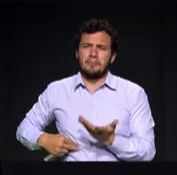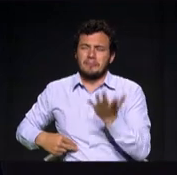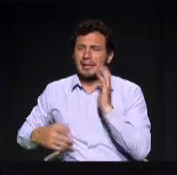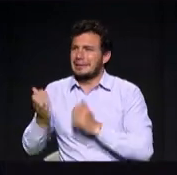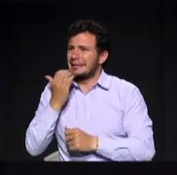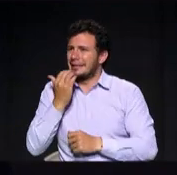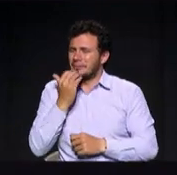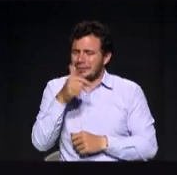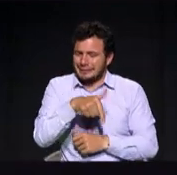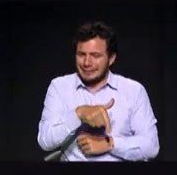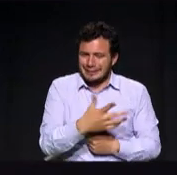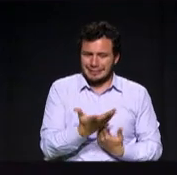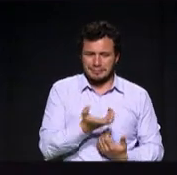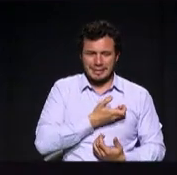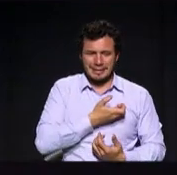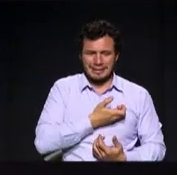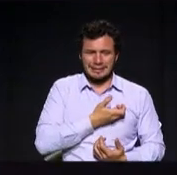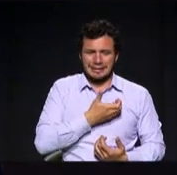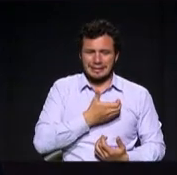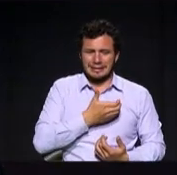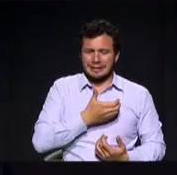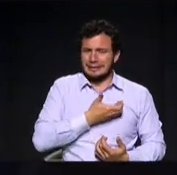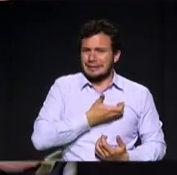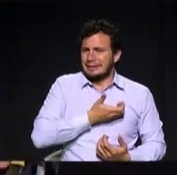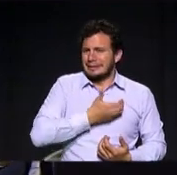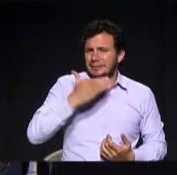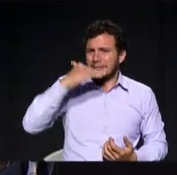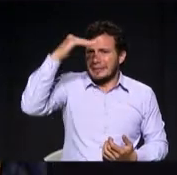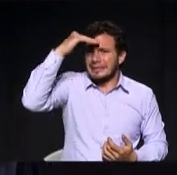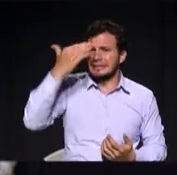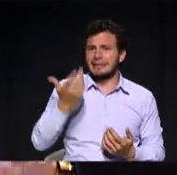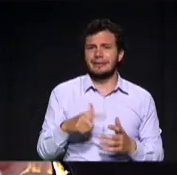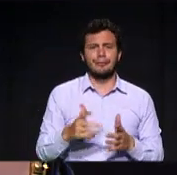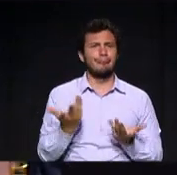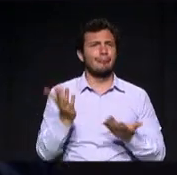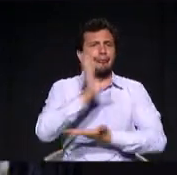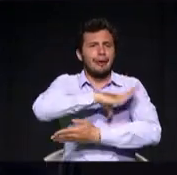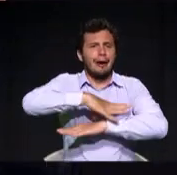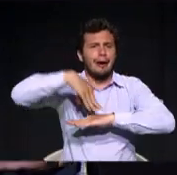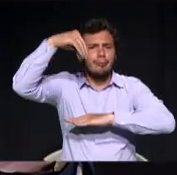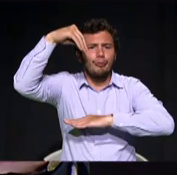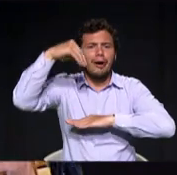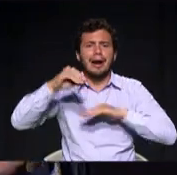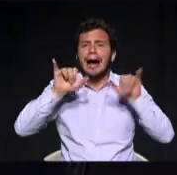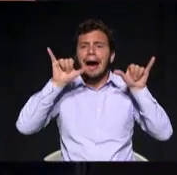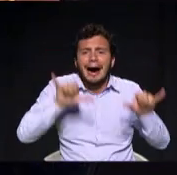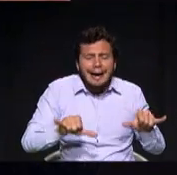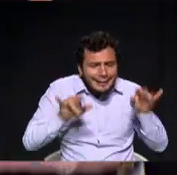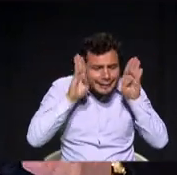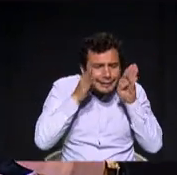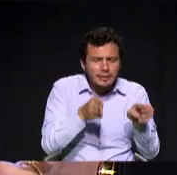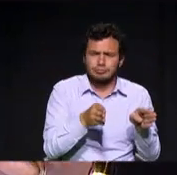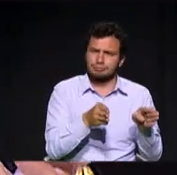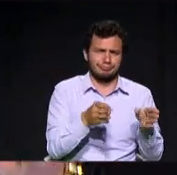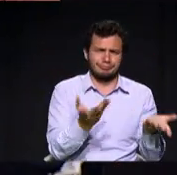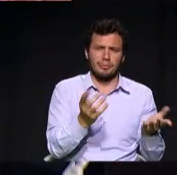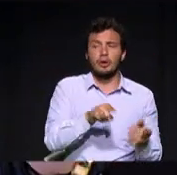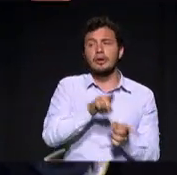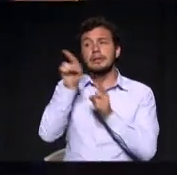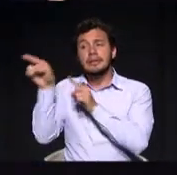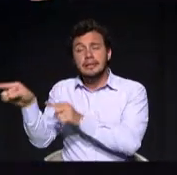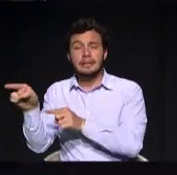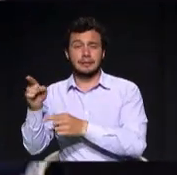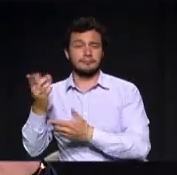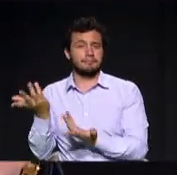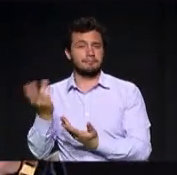jugar ística mente es como que se quedaron alpujarra pensando como que no saben más allá mira en la china ahora hay unos filtros que colocan en el centro de la ciudad y esos